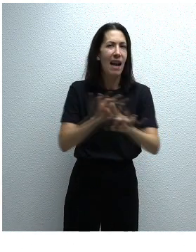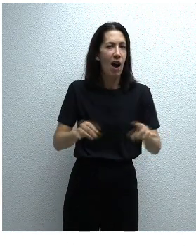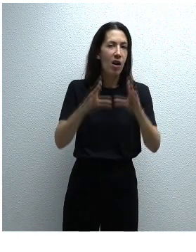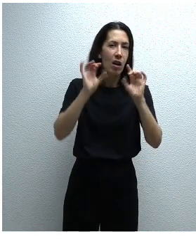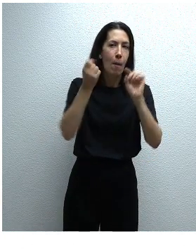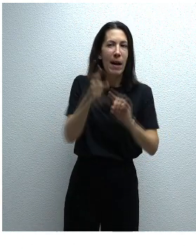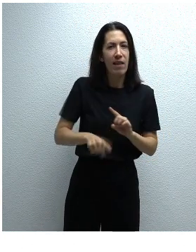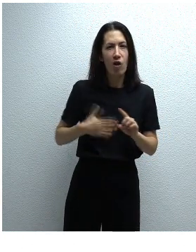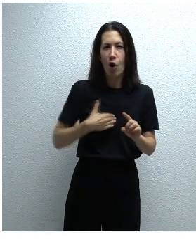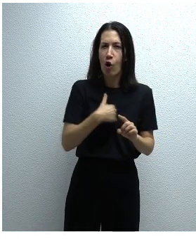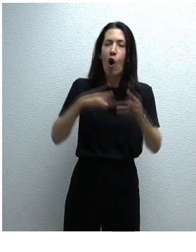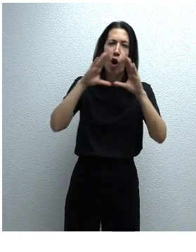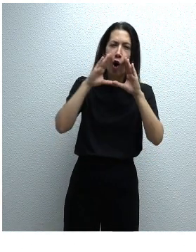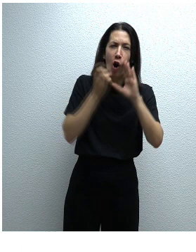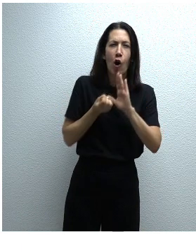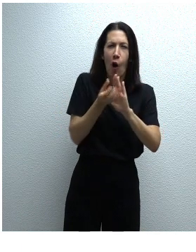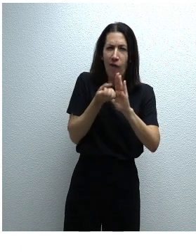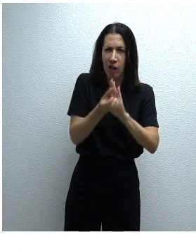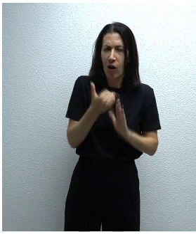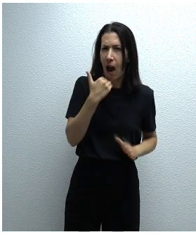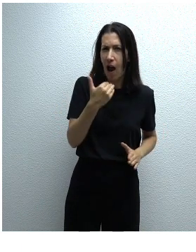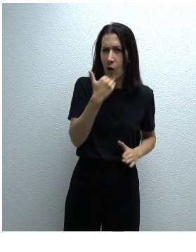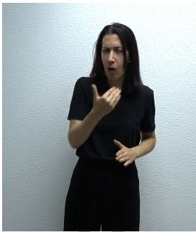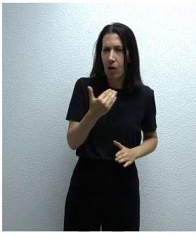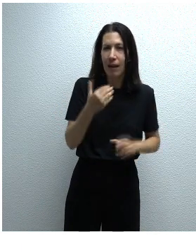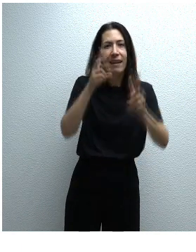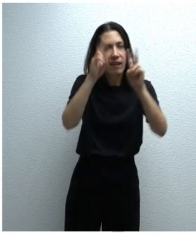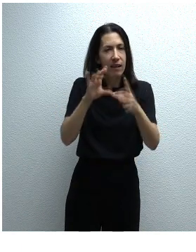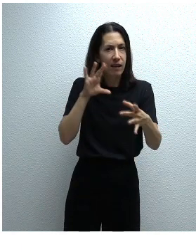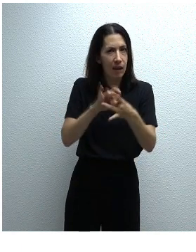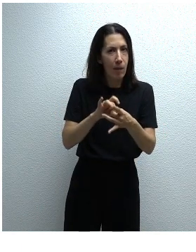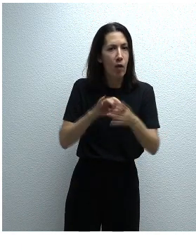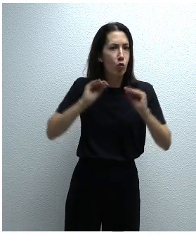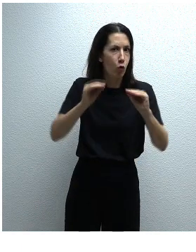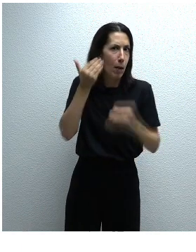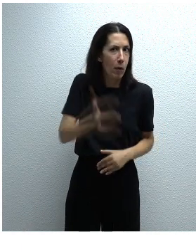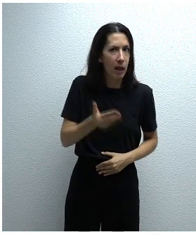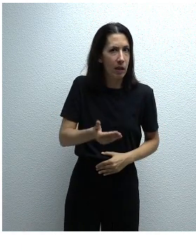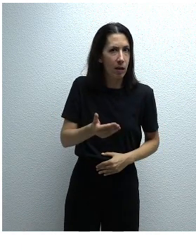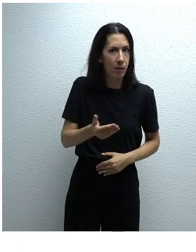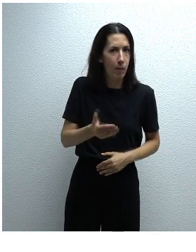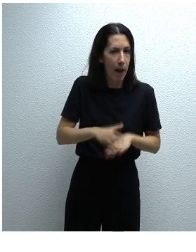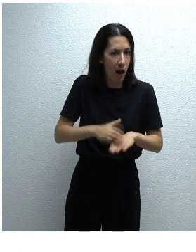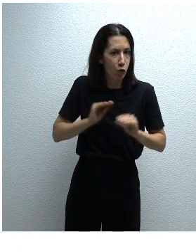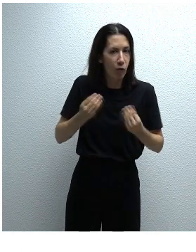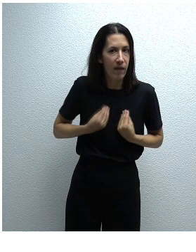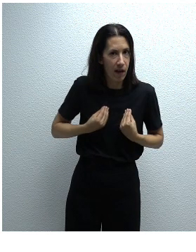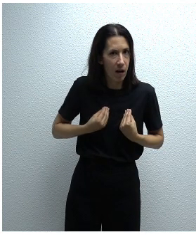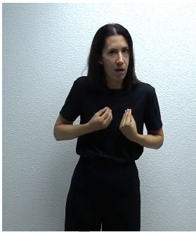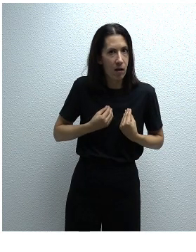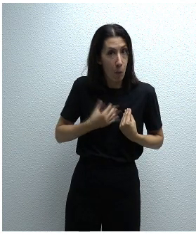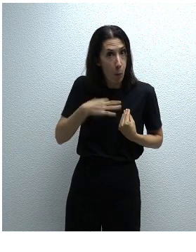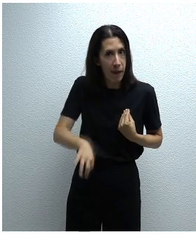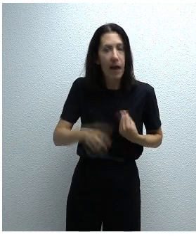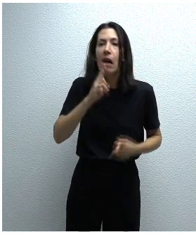aparecéis como un confesor en relación con determinados temas importantes para la vida de uno. ¿Cómo es